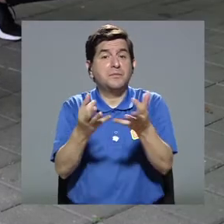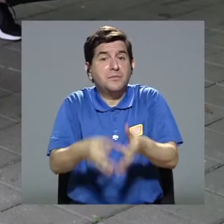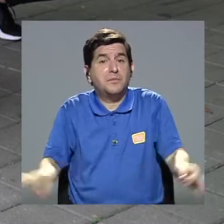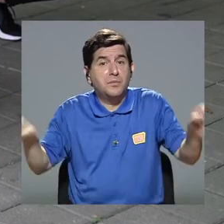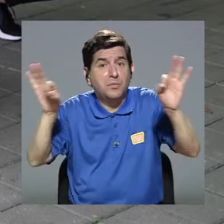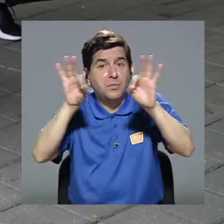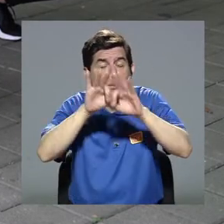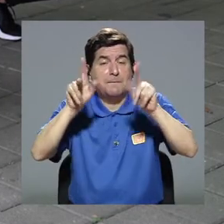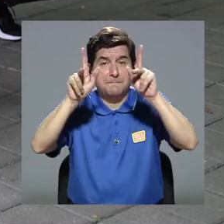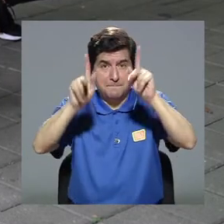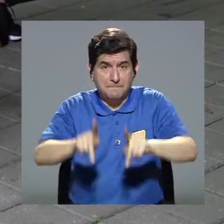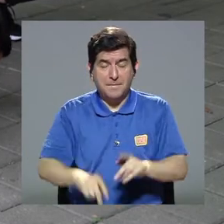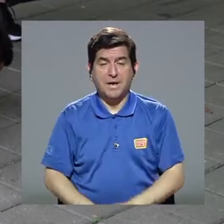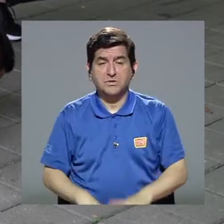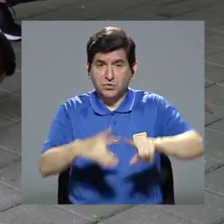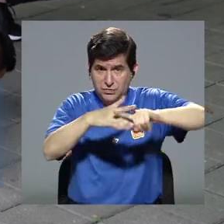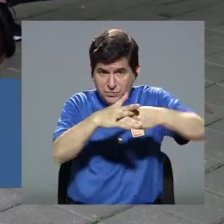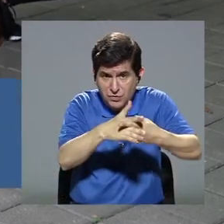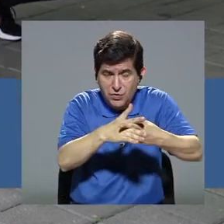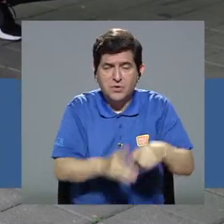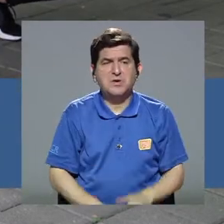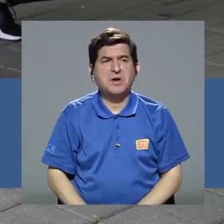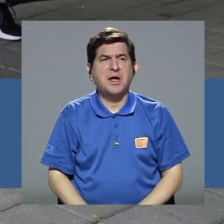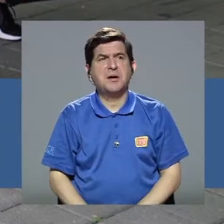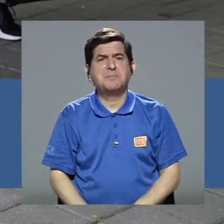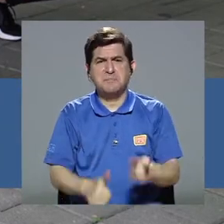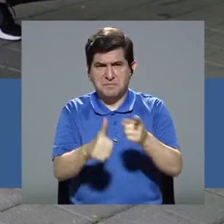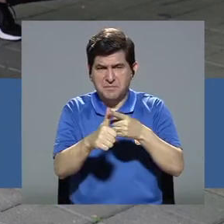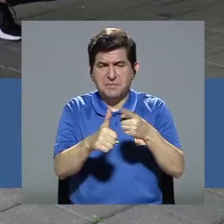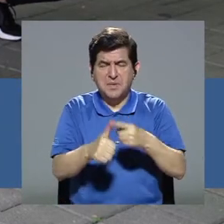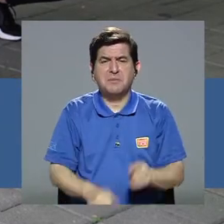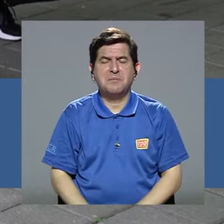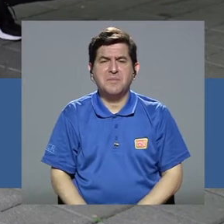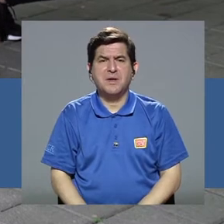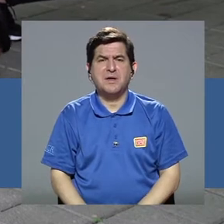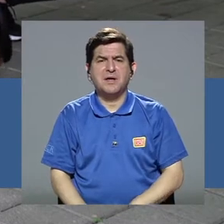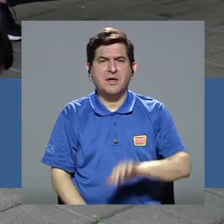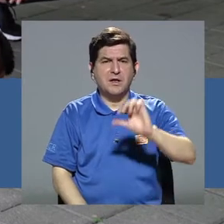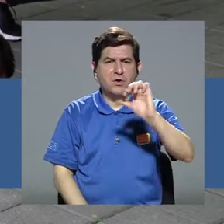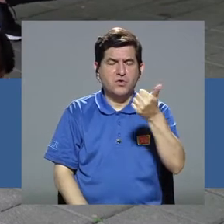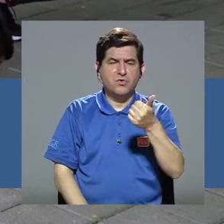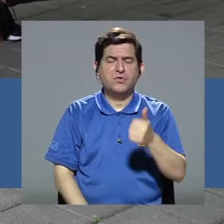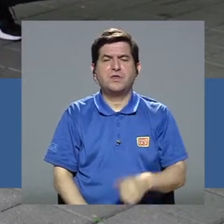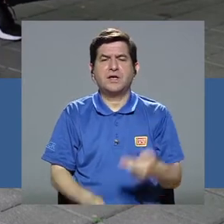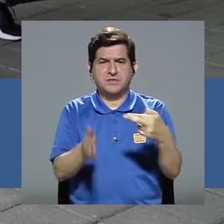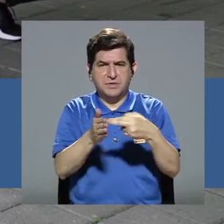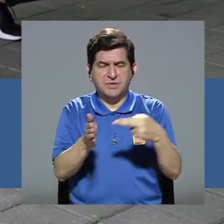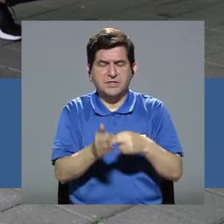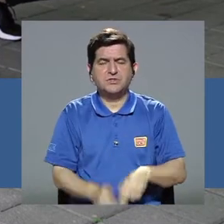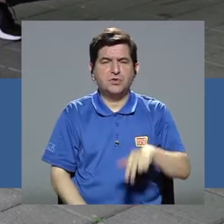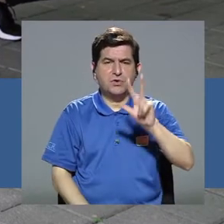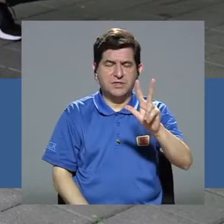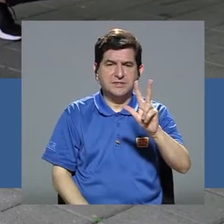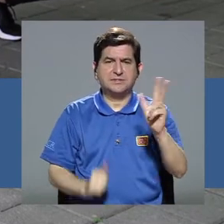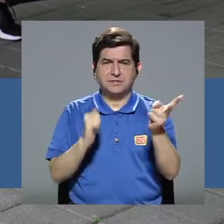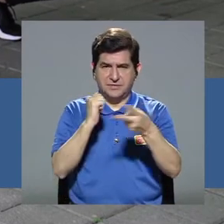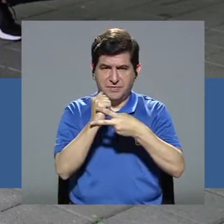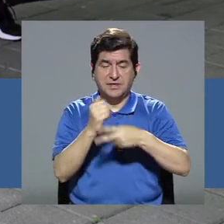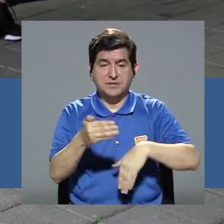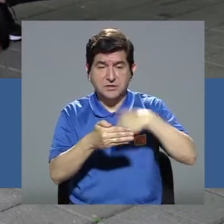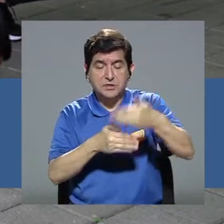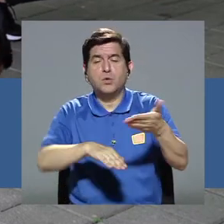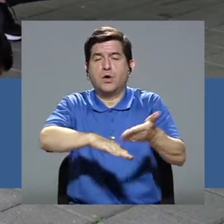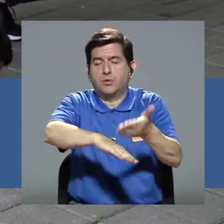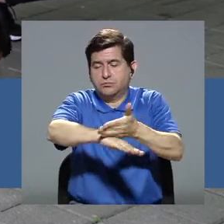Es importante que para una persona que esté iniciando podemos empezar con unas 3 series de 10 repeticiones aproximadamente y